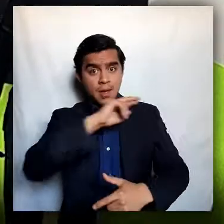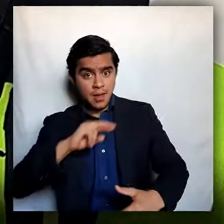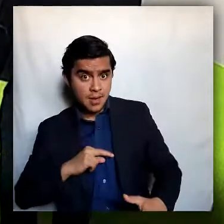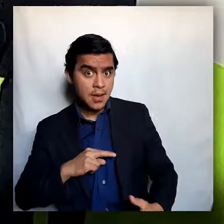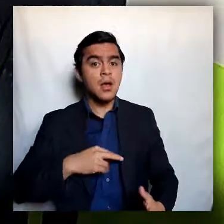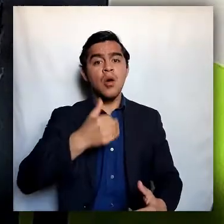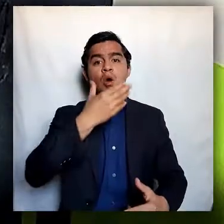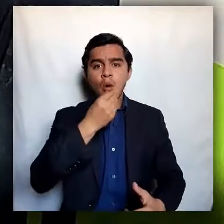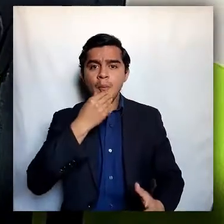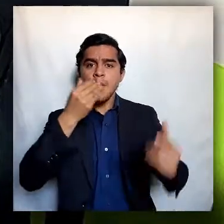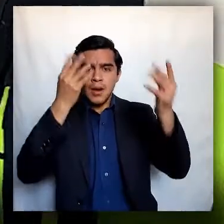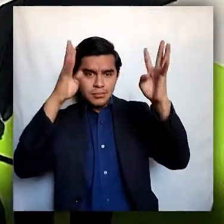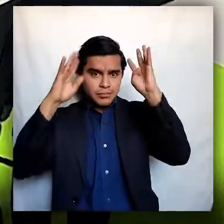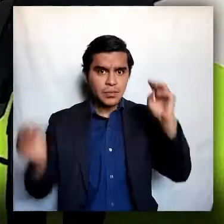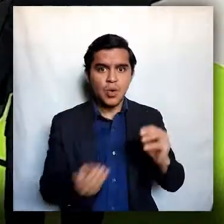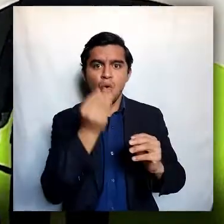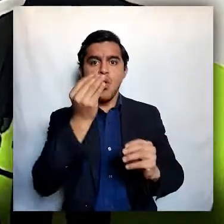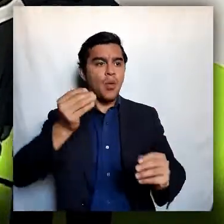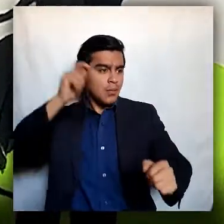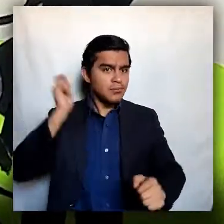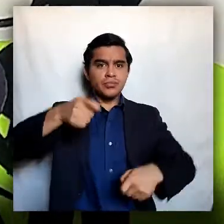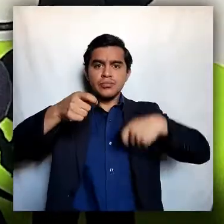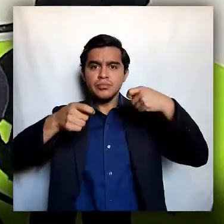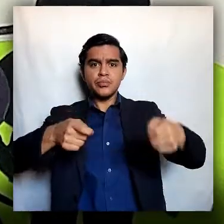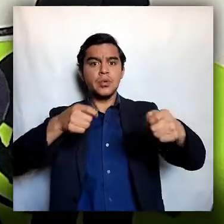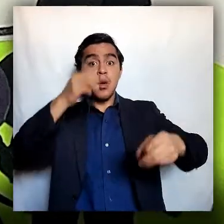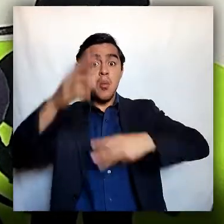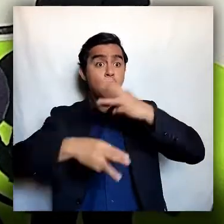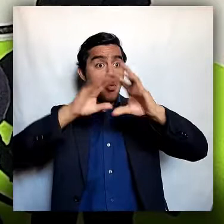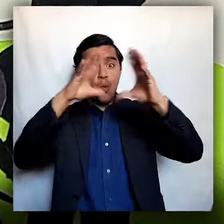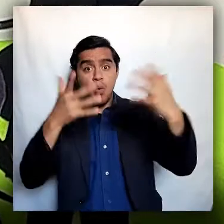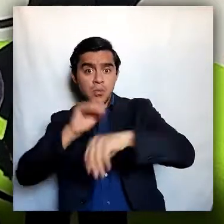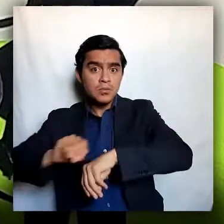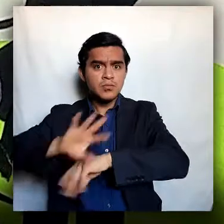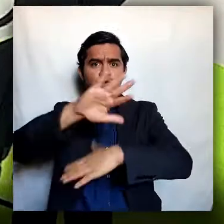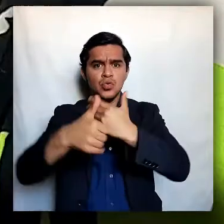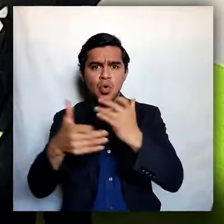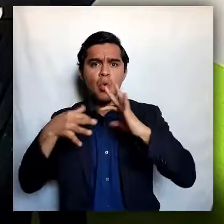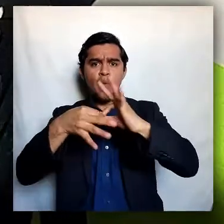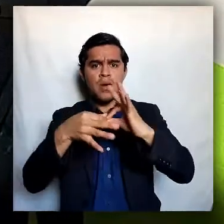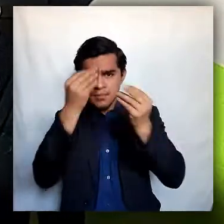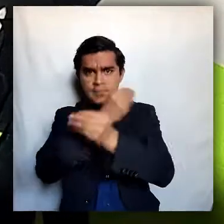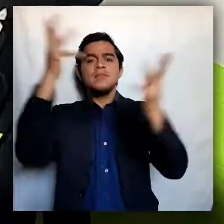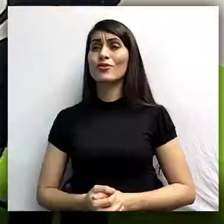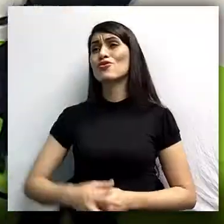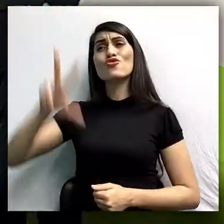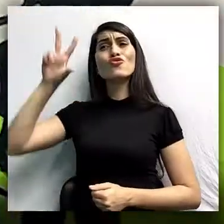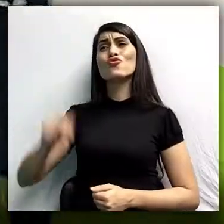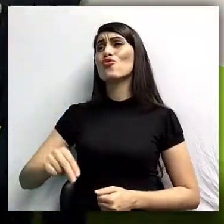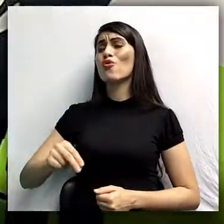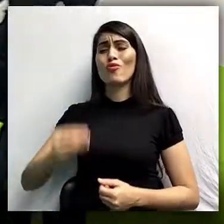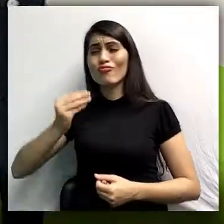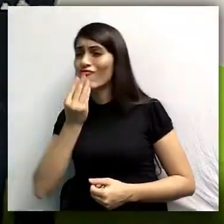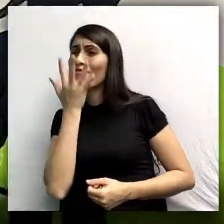reinas, príncipes azules, hadas madrinas y consejeros del mundo. Y todas las princesas unidas dijeron: